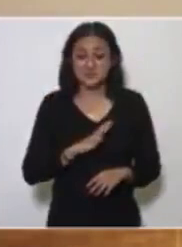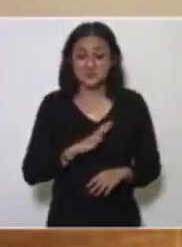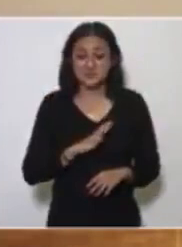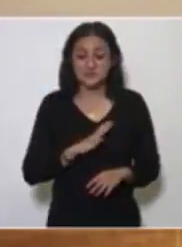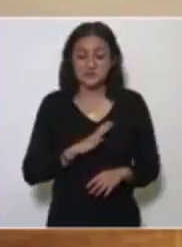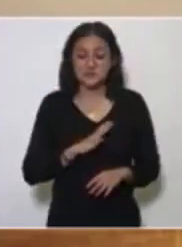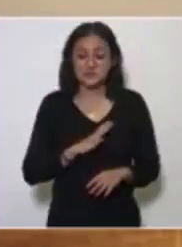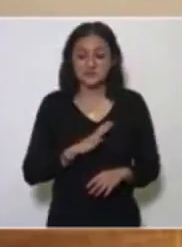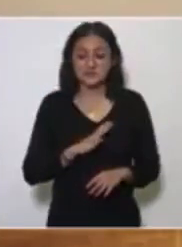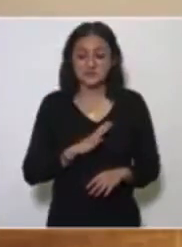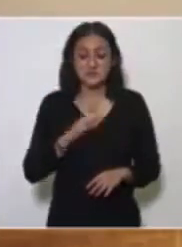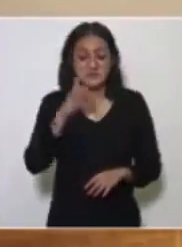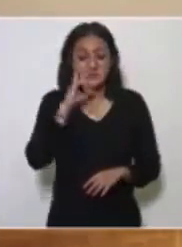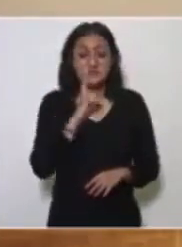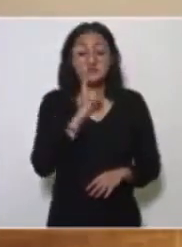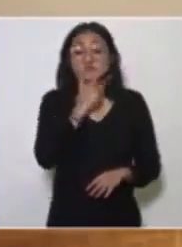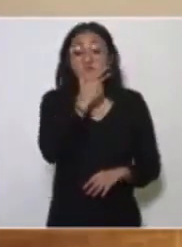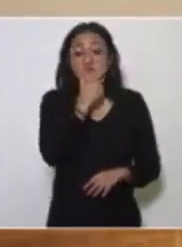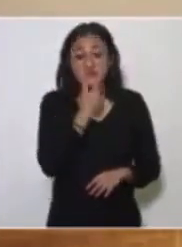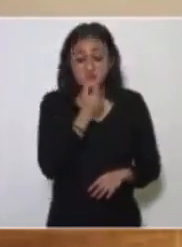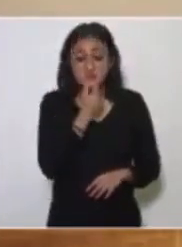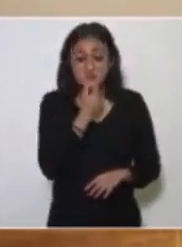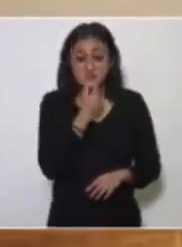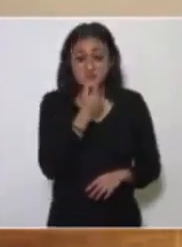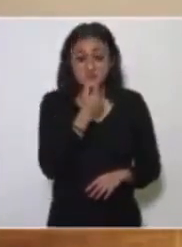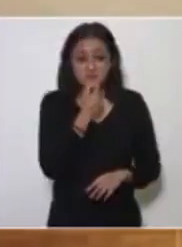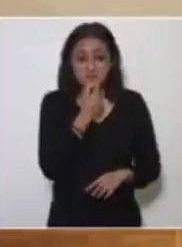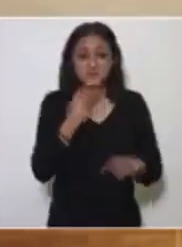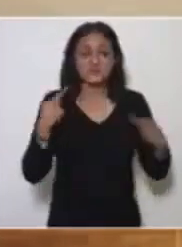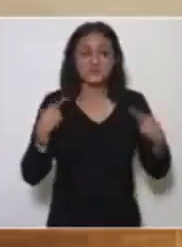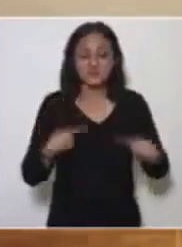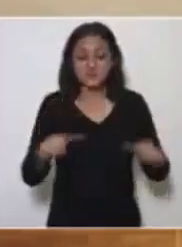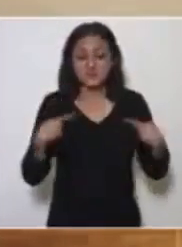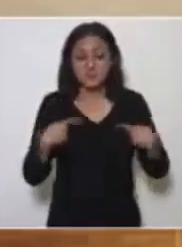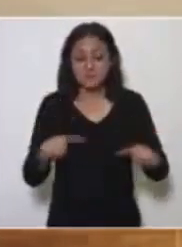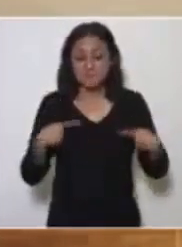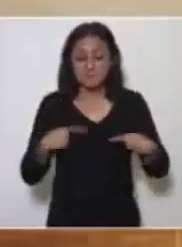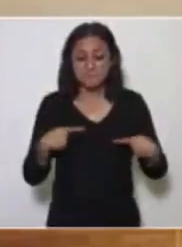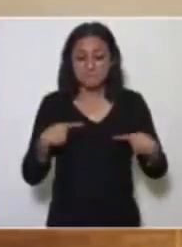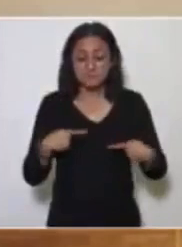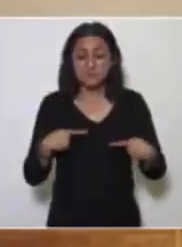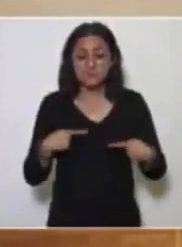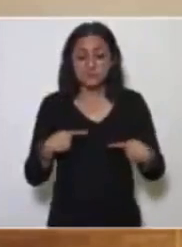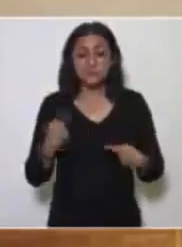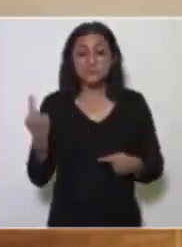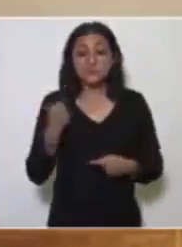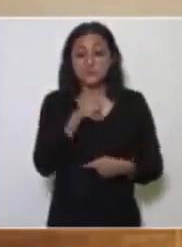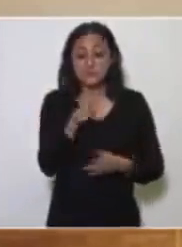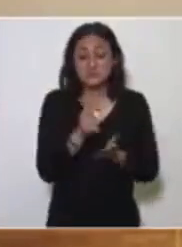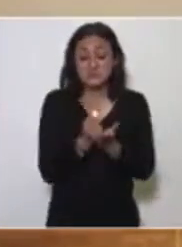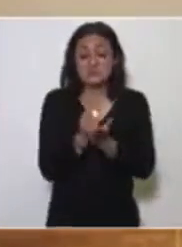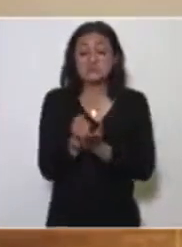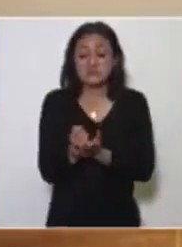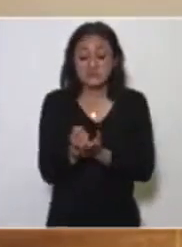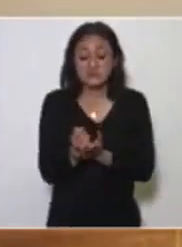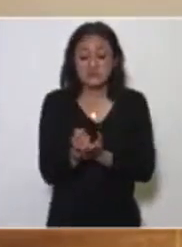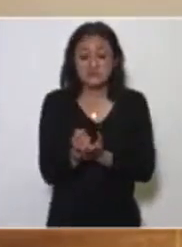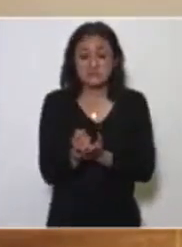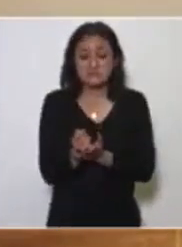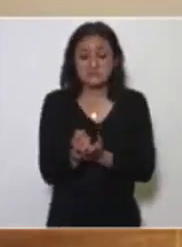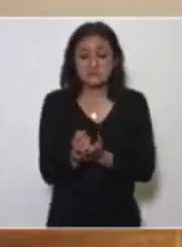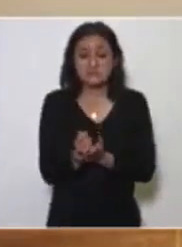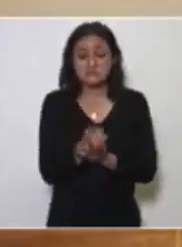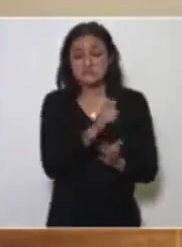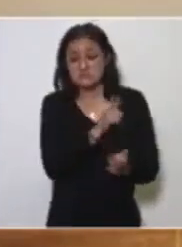de mujeres y hombres, ciudadanos, ciudadanas, que decidieron sufragar